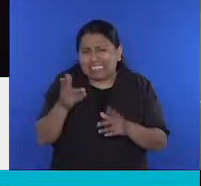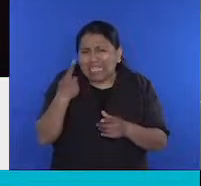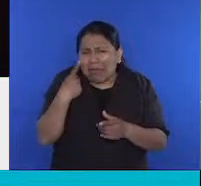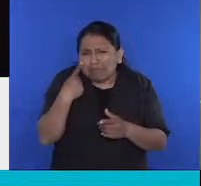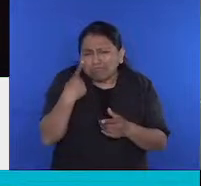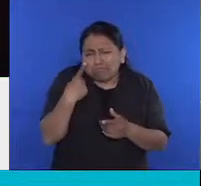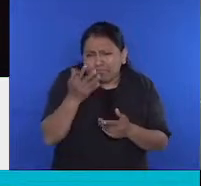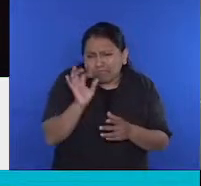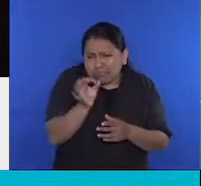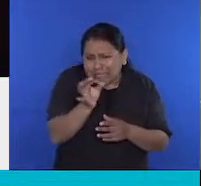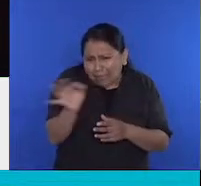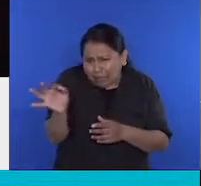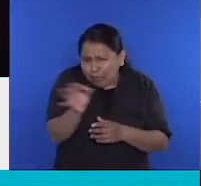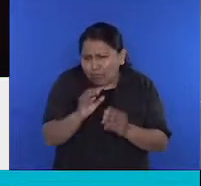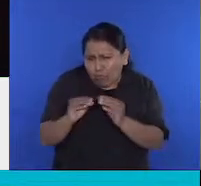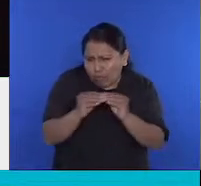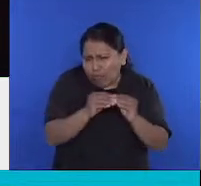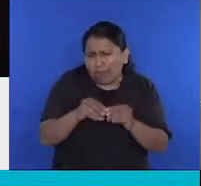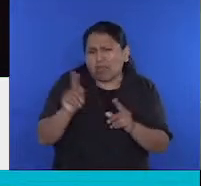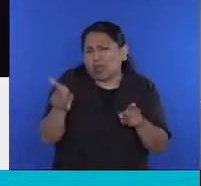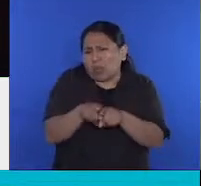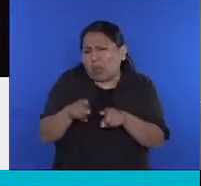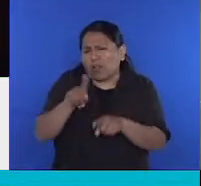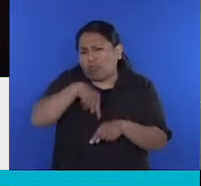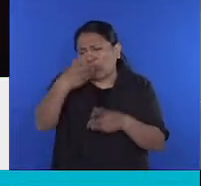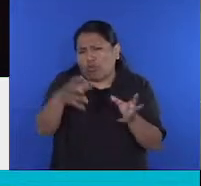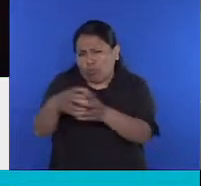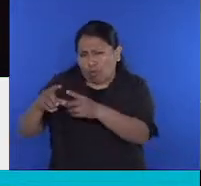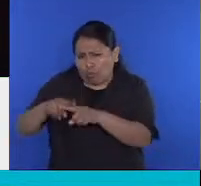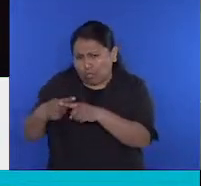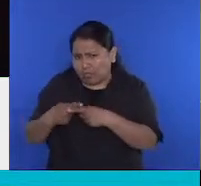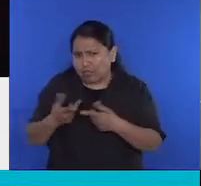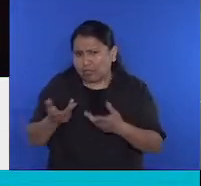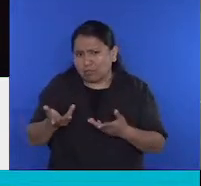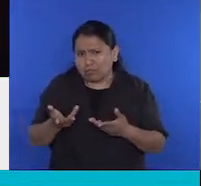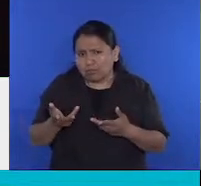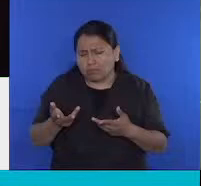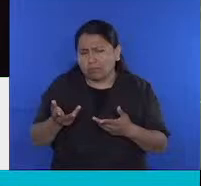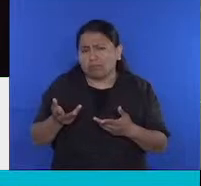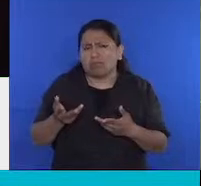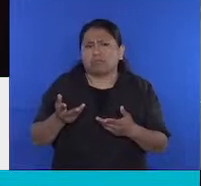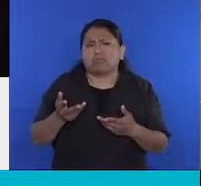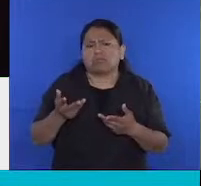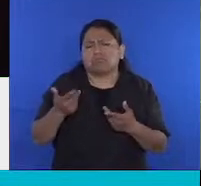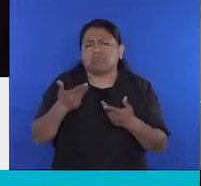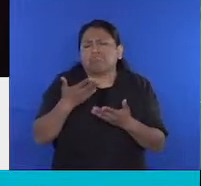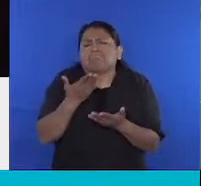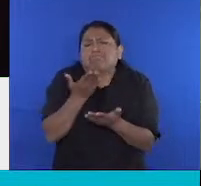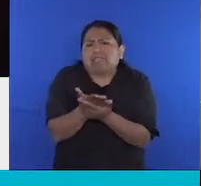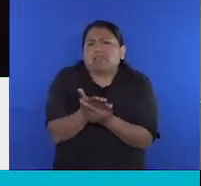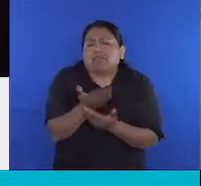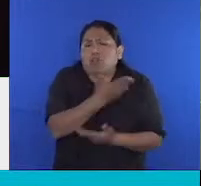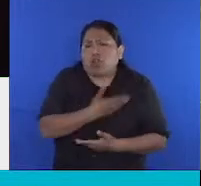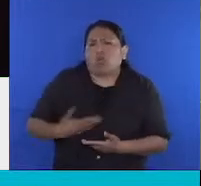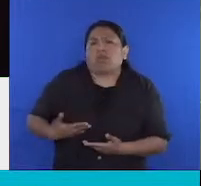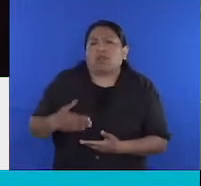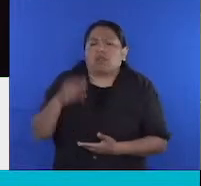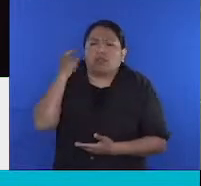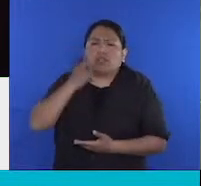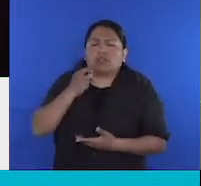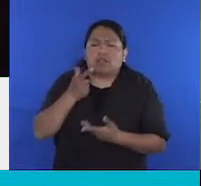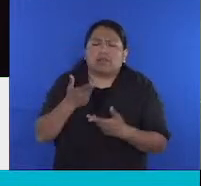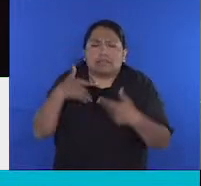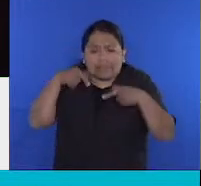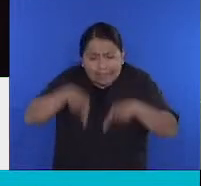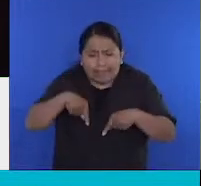los bloques, de alguna manera le exigimos al gobernador de la provincia que se ponga a trabajar en ellos y